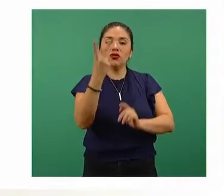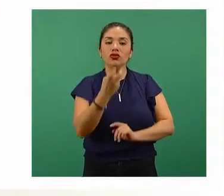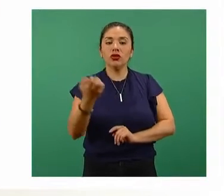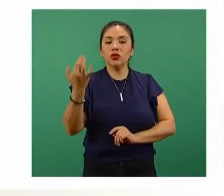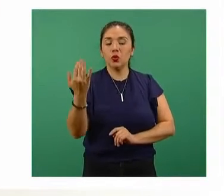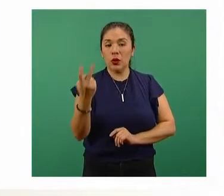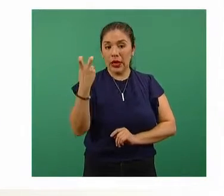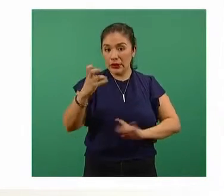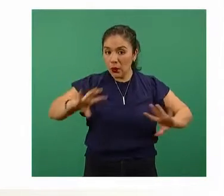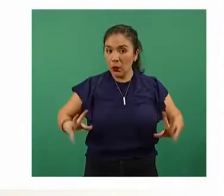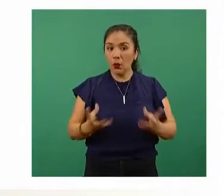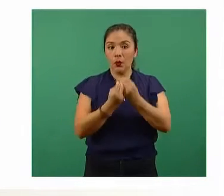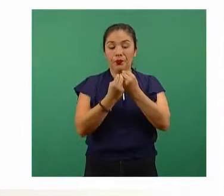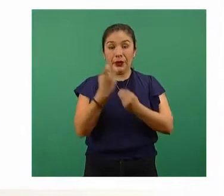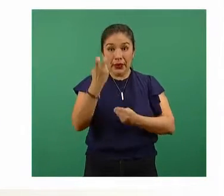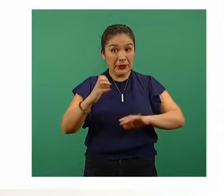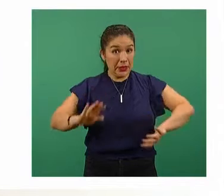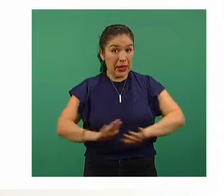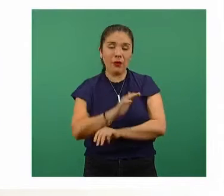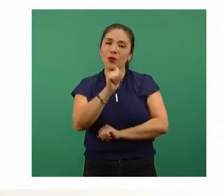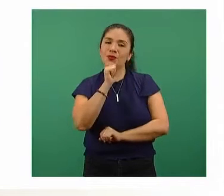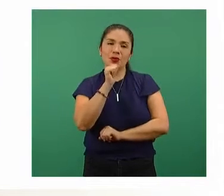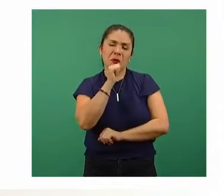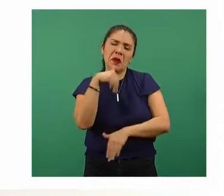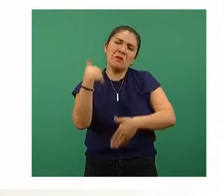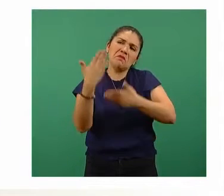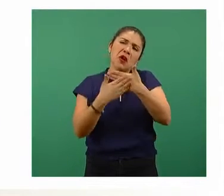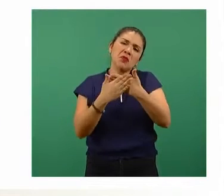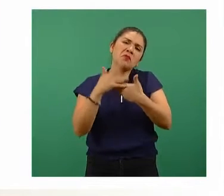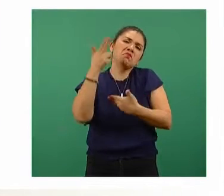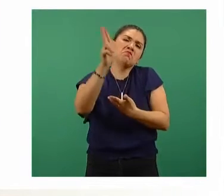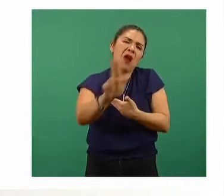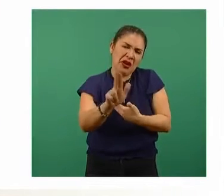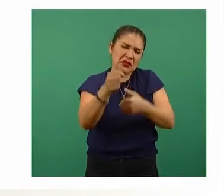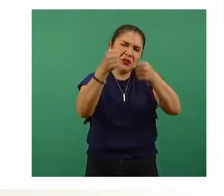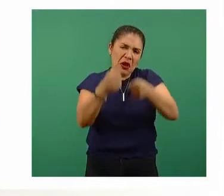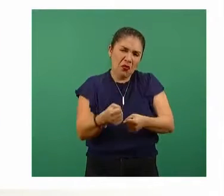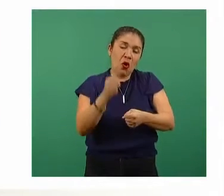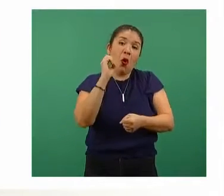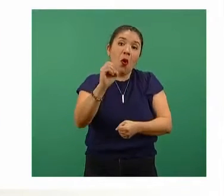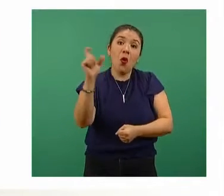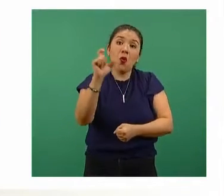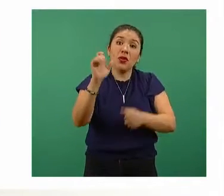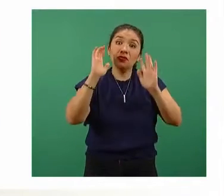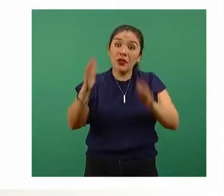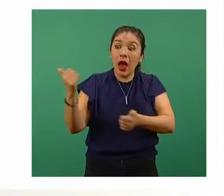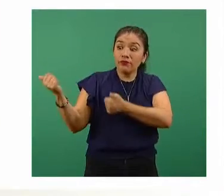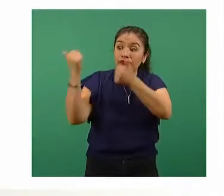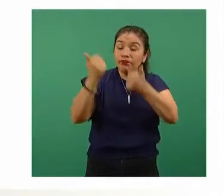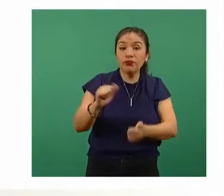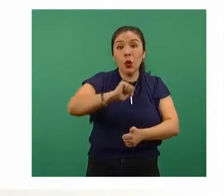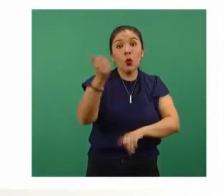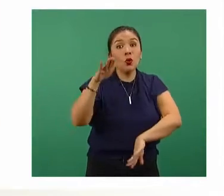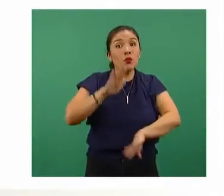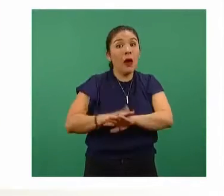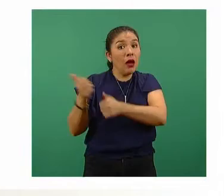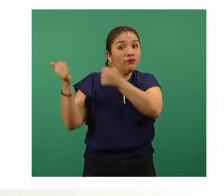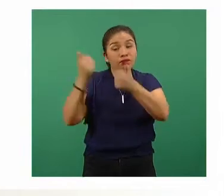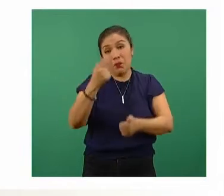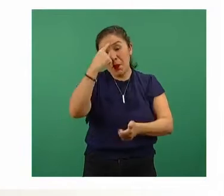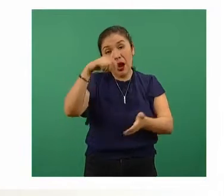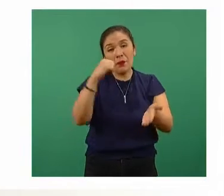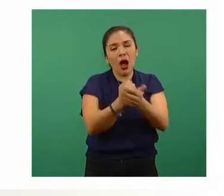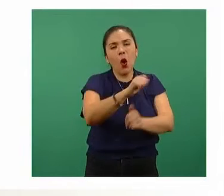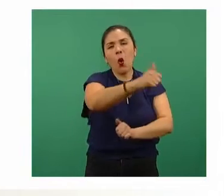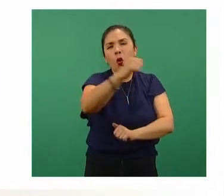3.890.250, este es el total, esto no cambiará posiblemente hasta el siguiente martes o en el momento en que pudiera llegar algún paquete de las